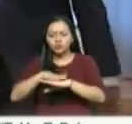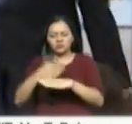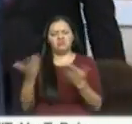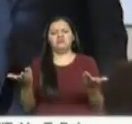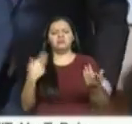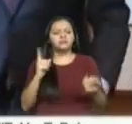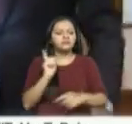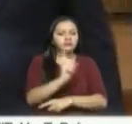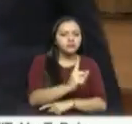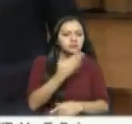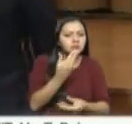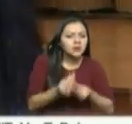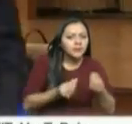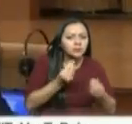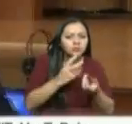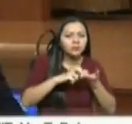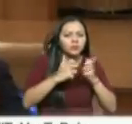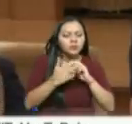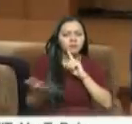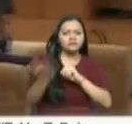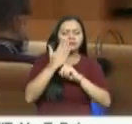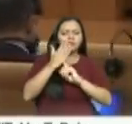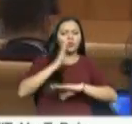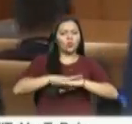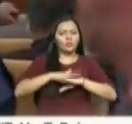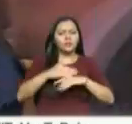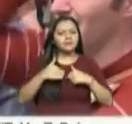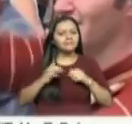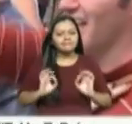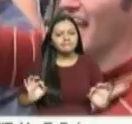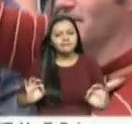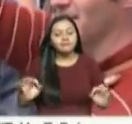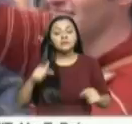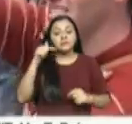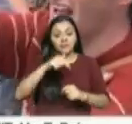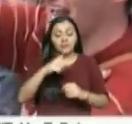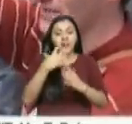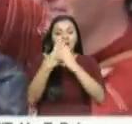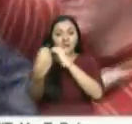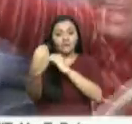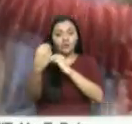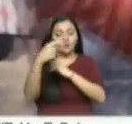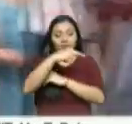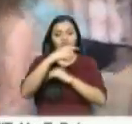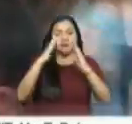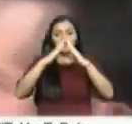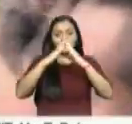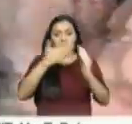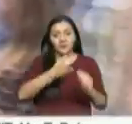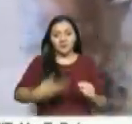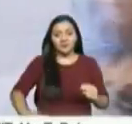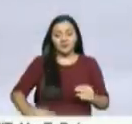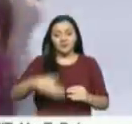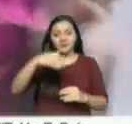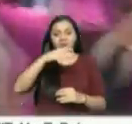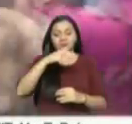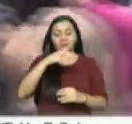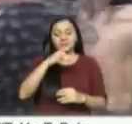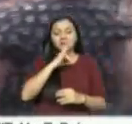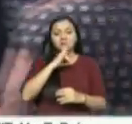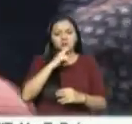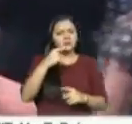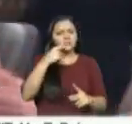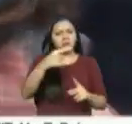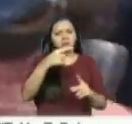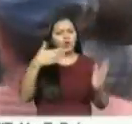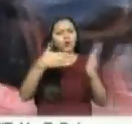Lavrov calificó esas acusaciones como una invención. En las afueras de la Casa Blanca, cientos de personas se manifestaron en contra de la destitución de